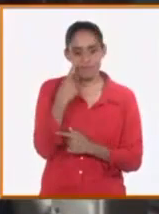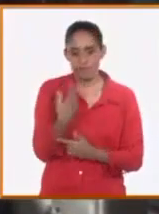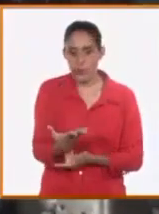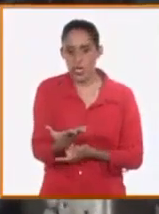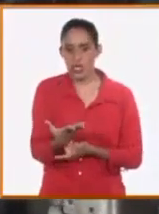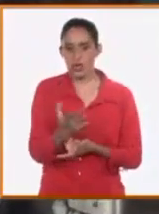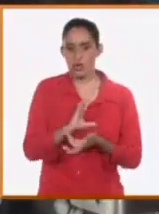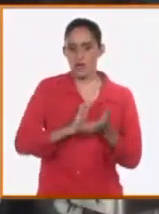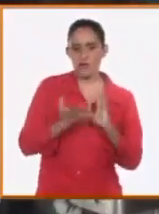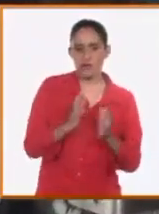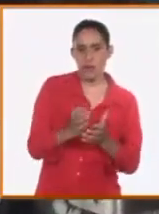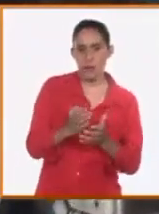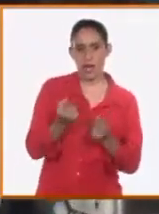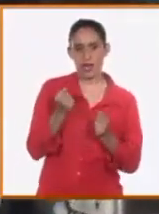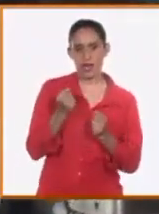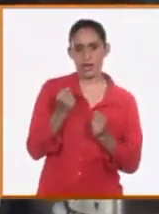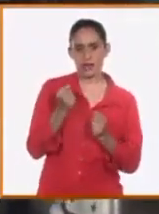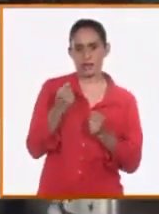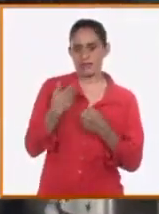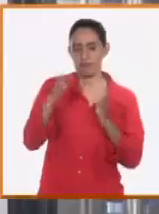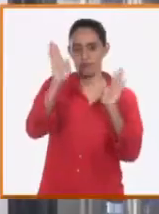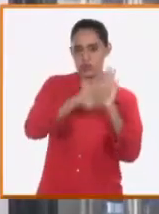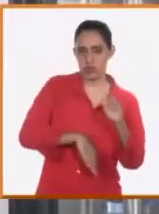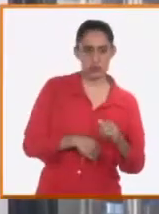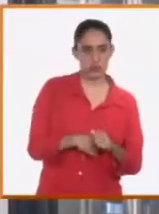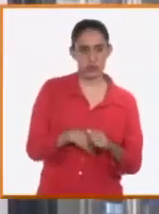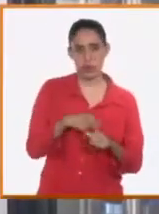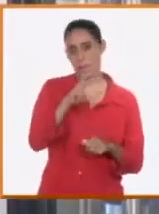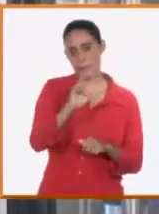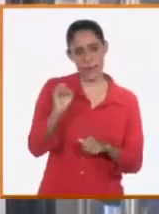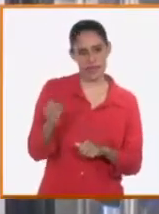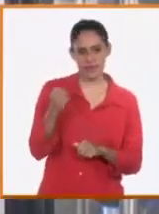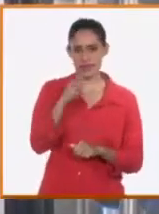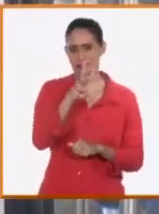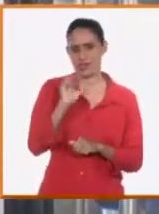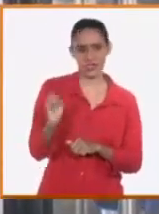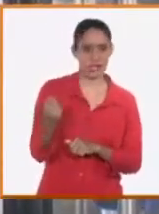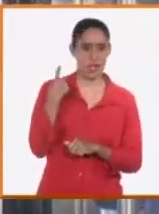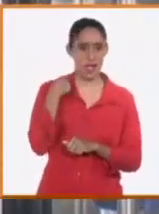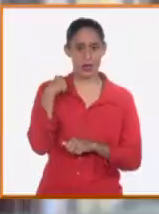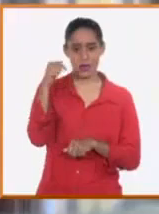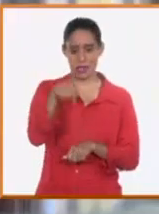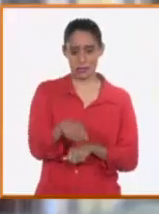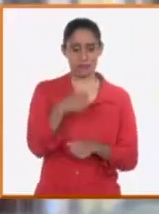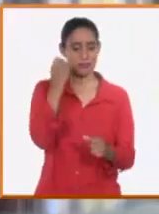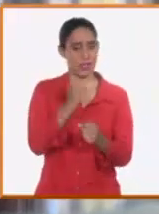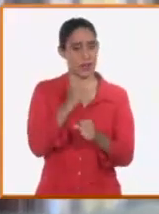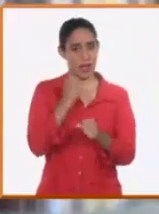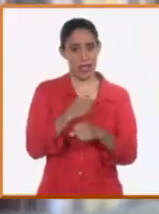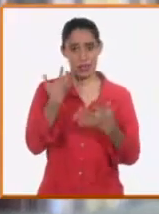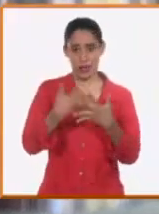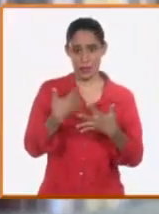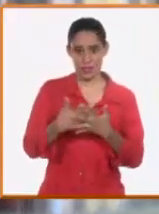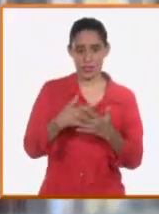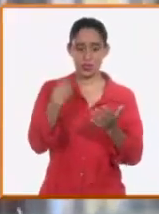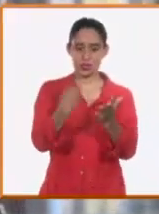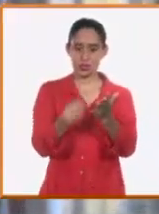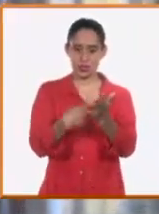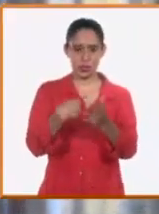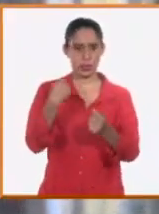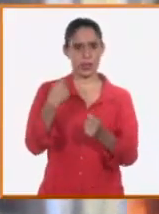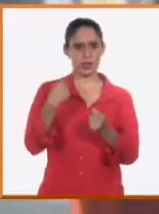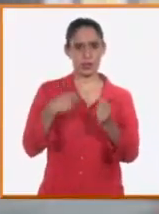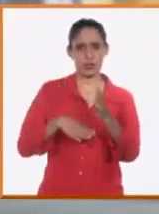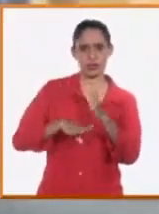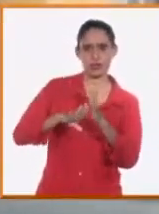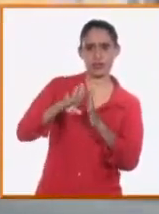motivo insignificante, salga de la fábrica. Las personas aquí se echan 15, 20, 30 años trabajando. Entonces, esa tradición se va transmitiendo de uno